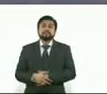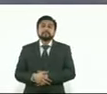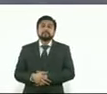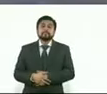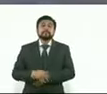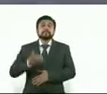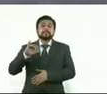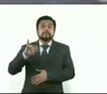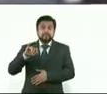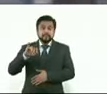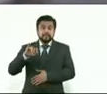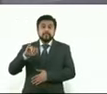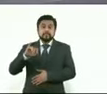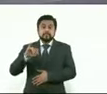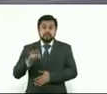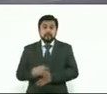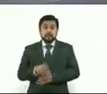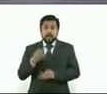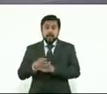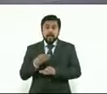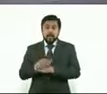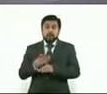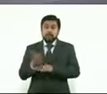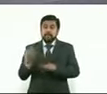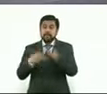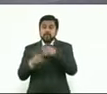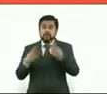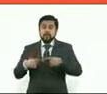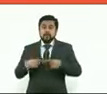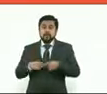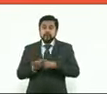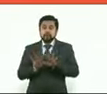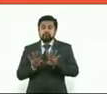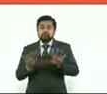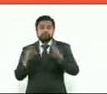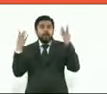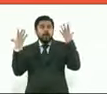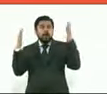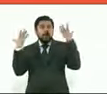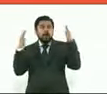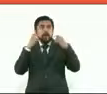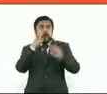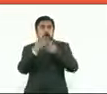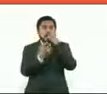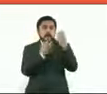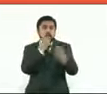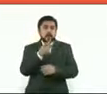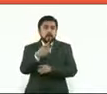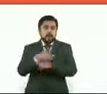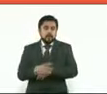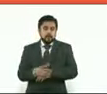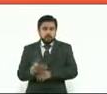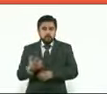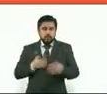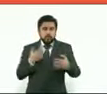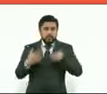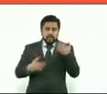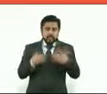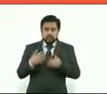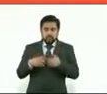Sí, exactamente, llevándose el aplauso de parte de la gente que se ha dado cita en este punto, obviamente muy muy contentos los aficionados